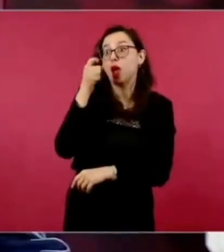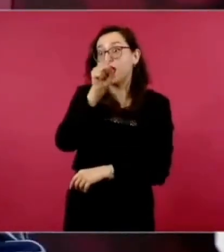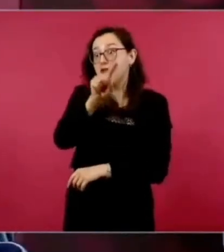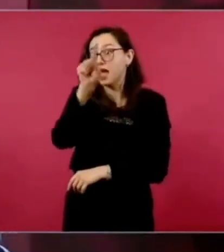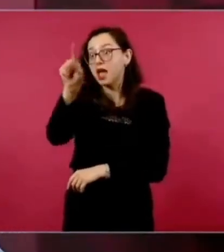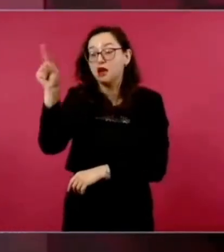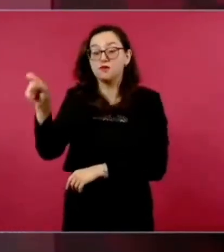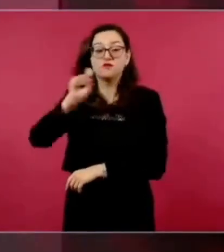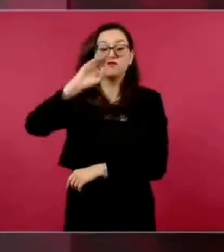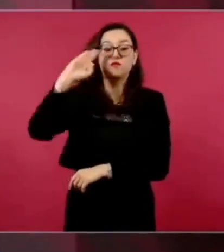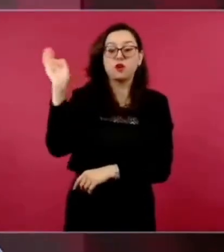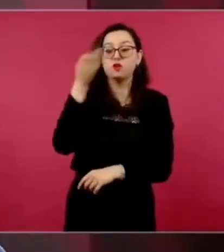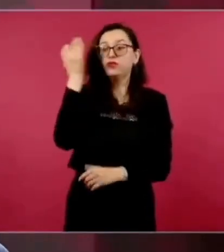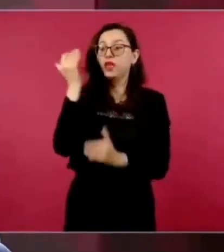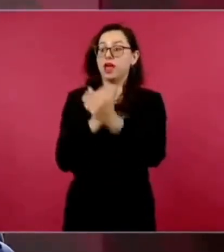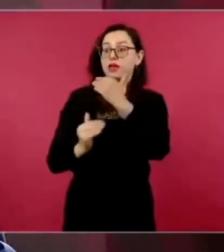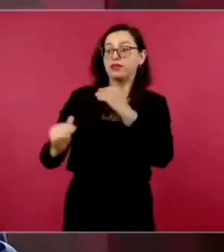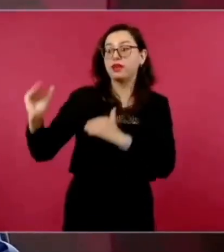presenten,